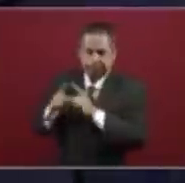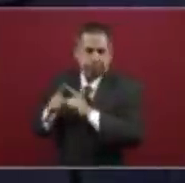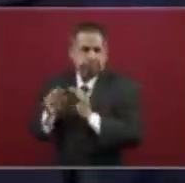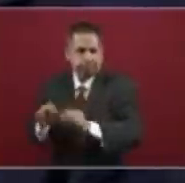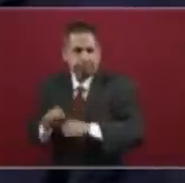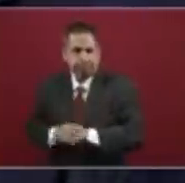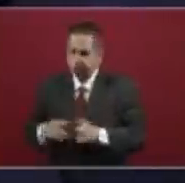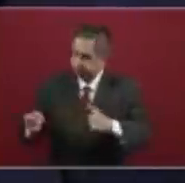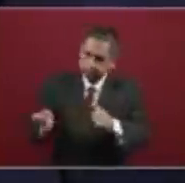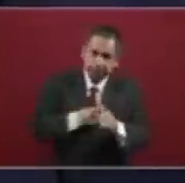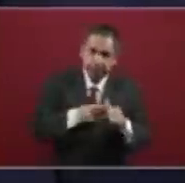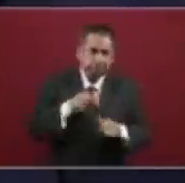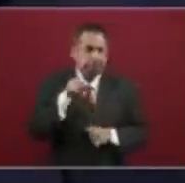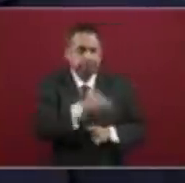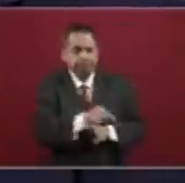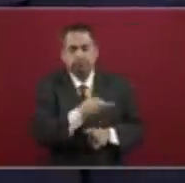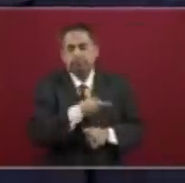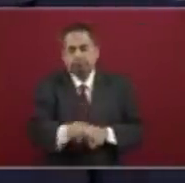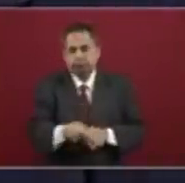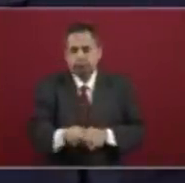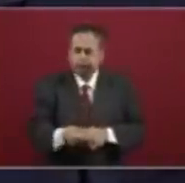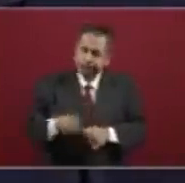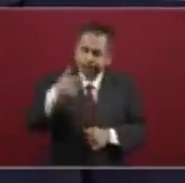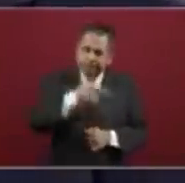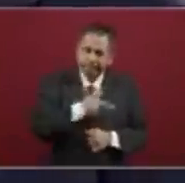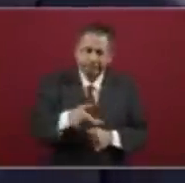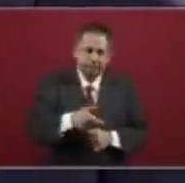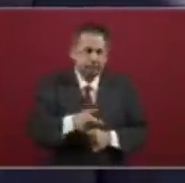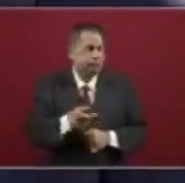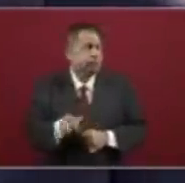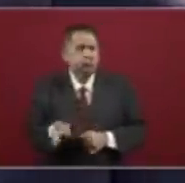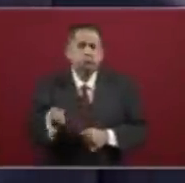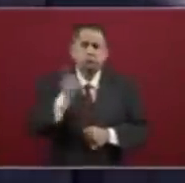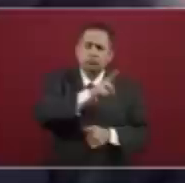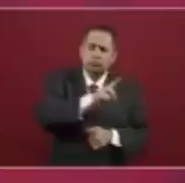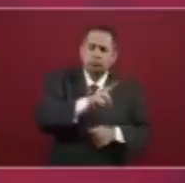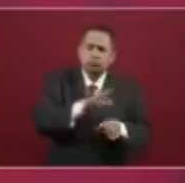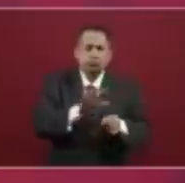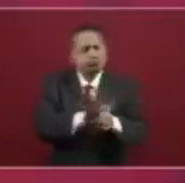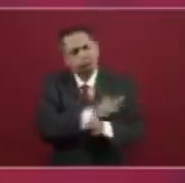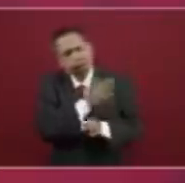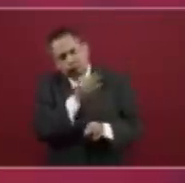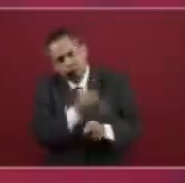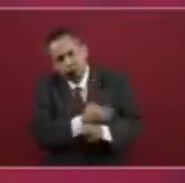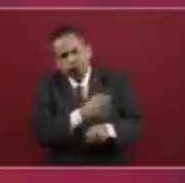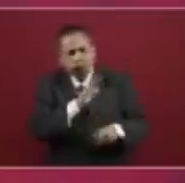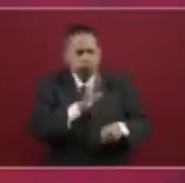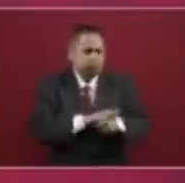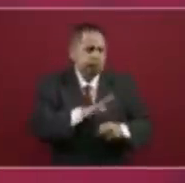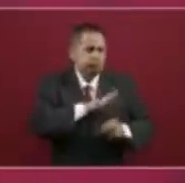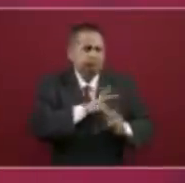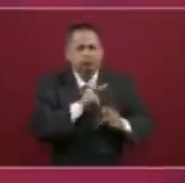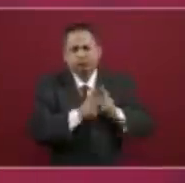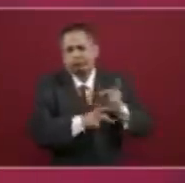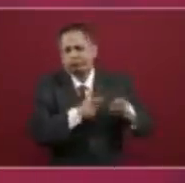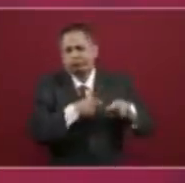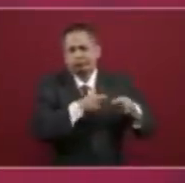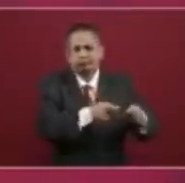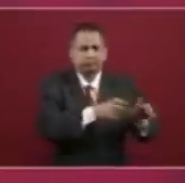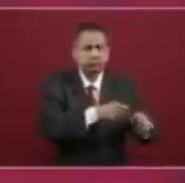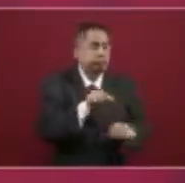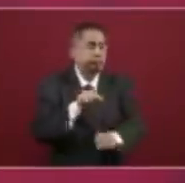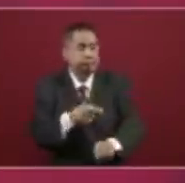primero los pobres, los que tienen más, tienen acceso a los créditos. Los pobres no